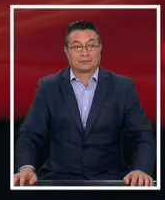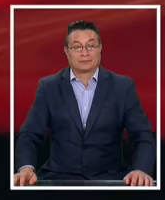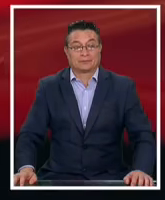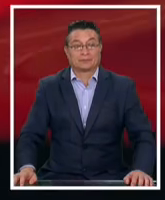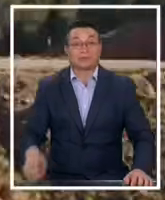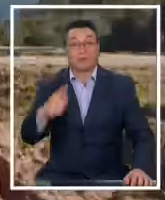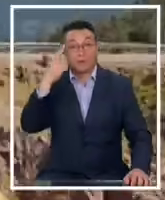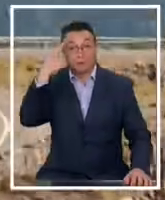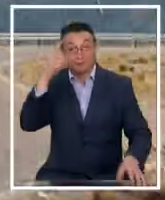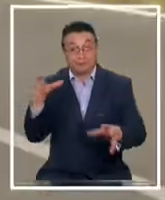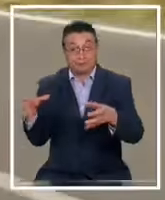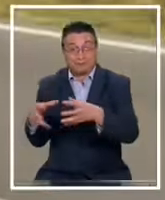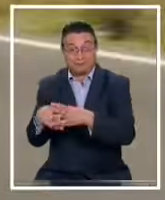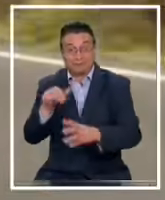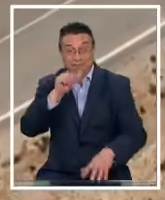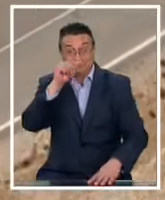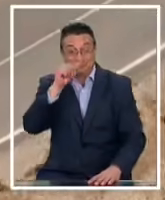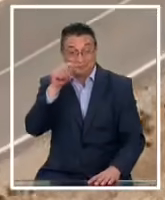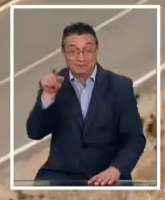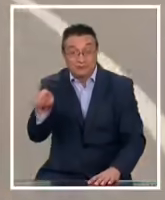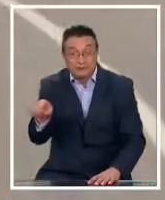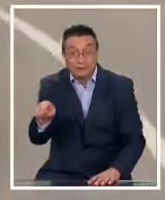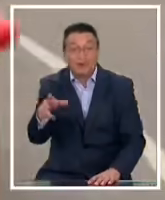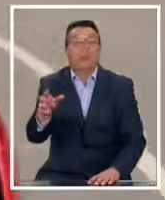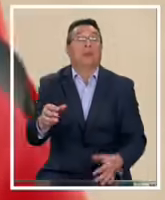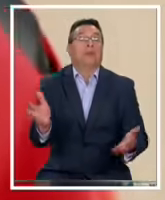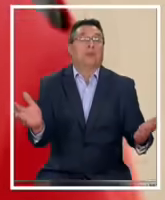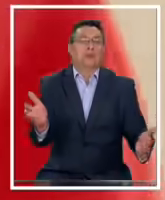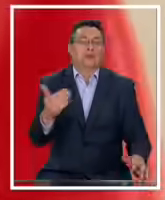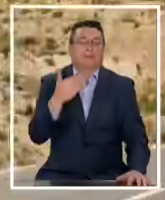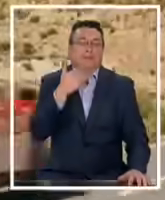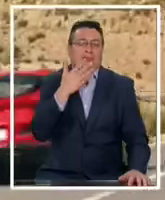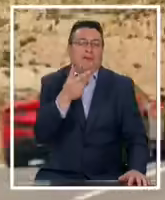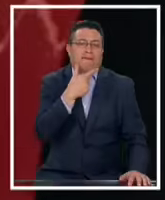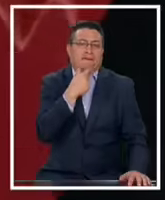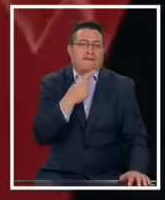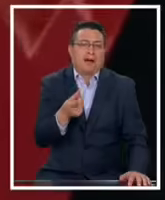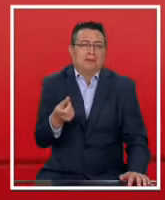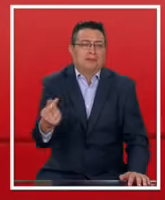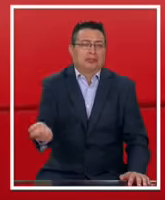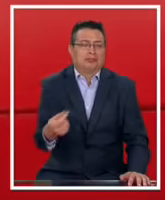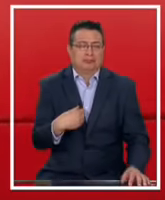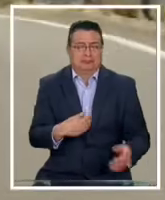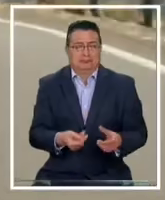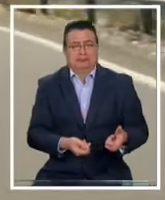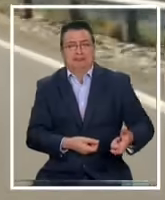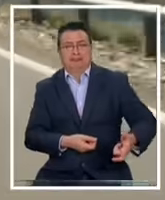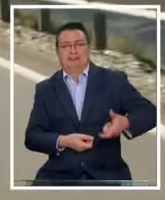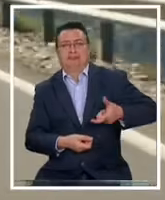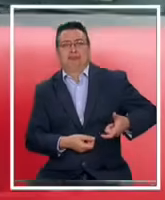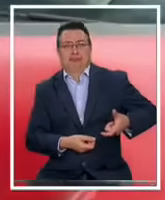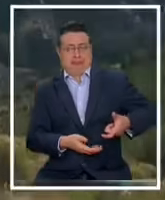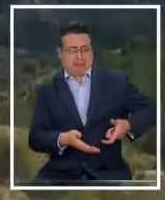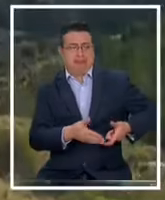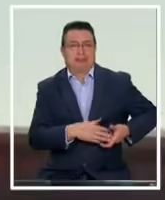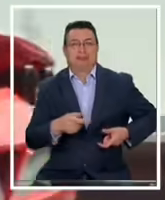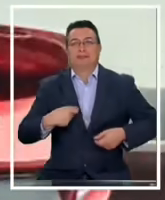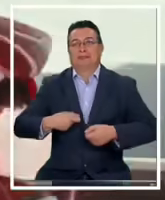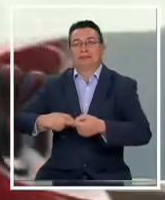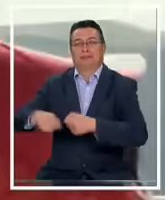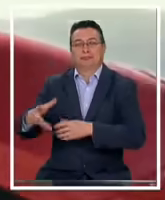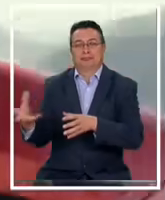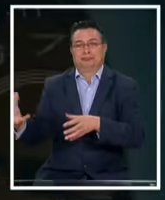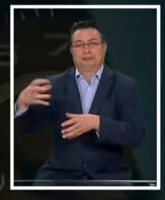pero para el grupo de narcotraficantes que hablaremos hoy podría ser de fácil acceso con los recursos que manejaban en su último cargamento